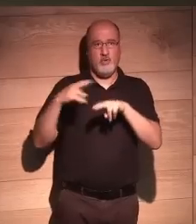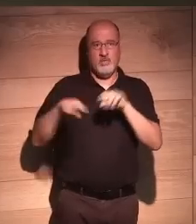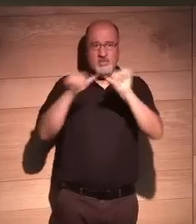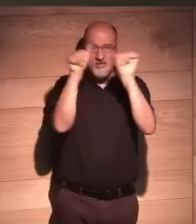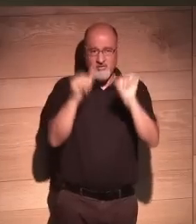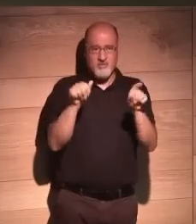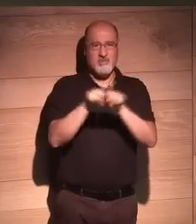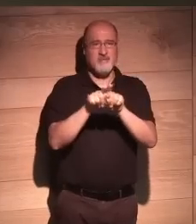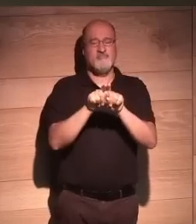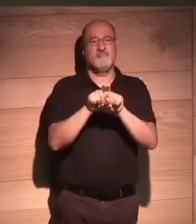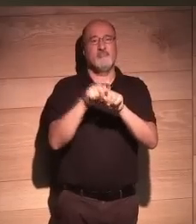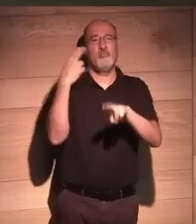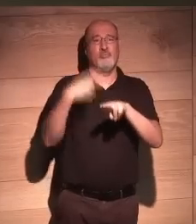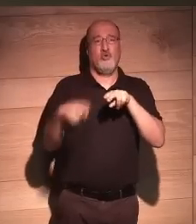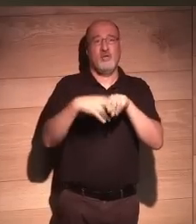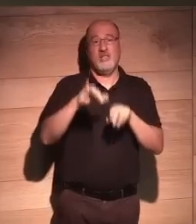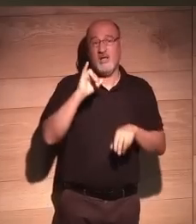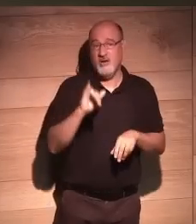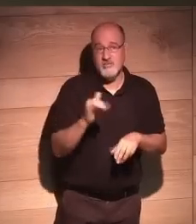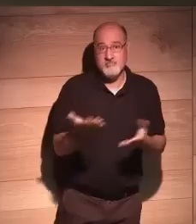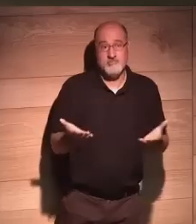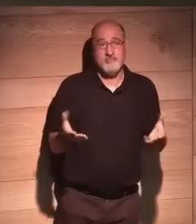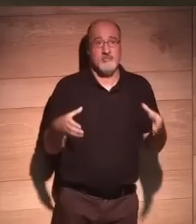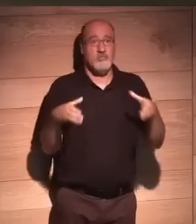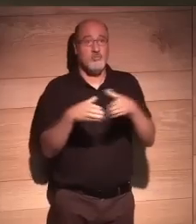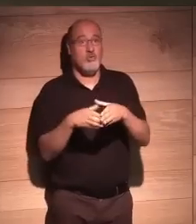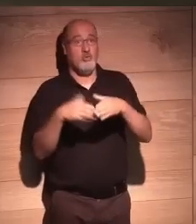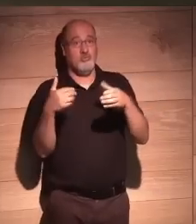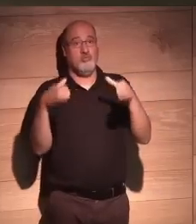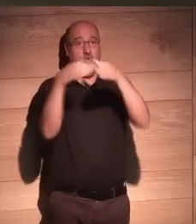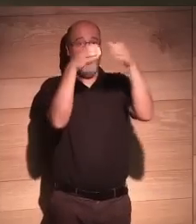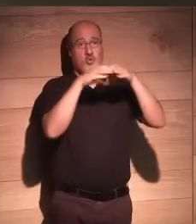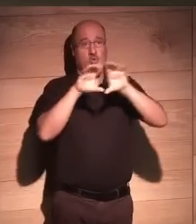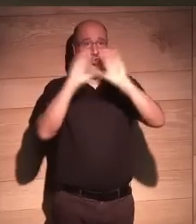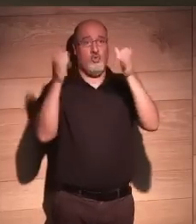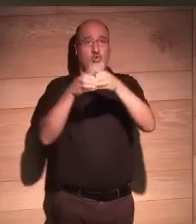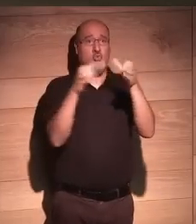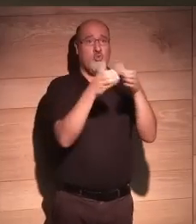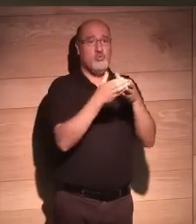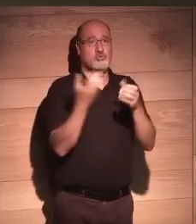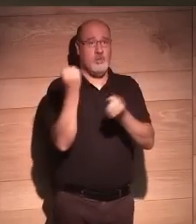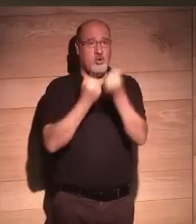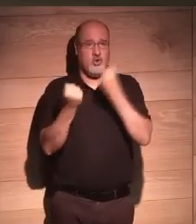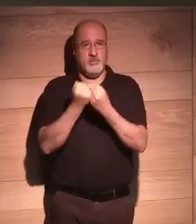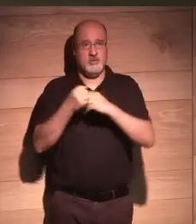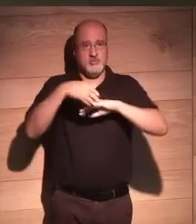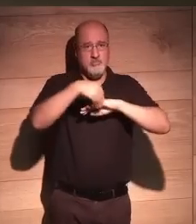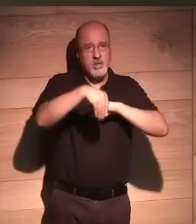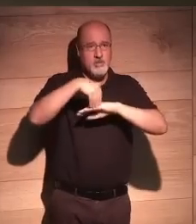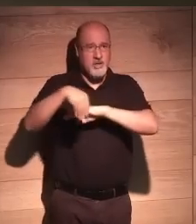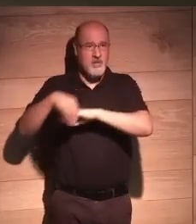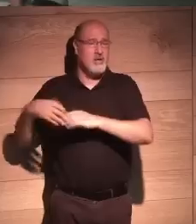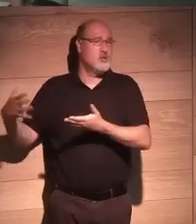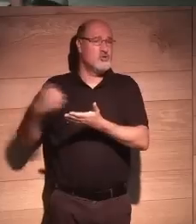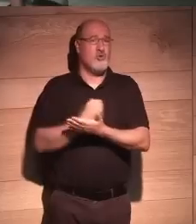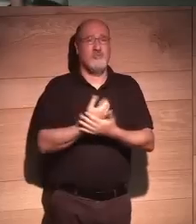editorial que les marcan, que están pues avalados y pagados por los grupos que sea. ¿Y la clase política? Está todo tan mediatizado